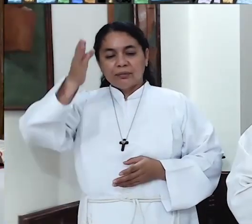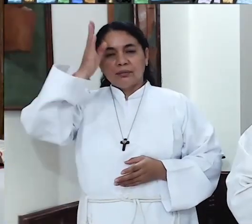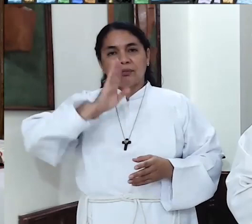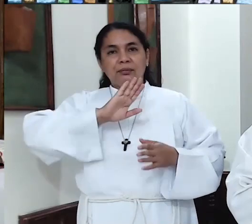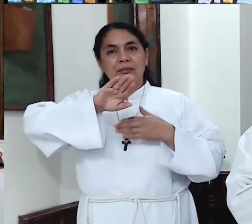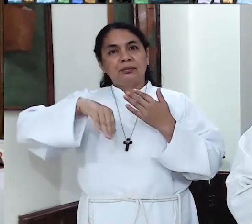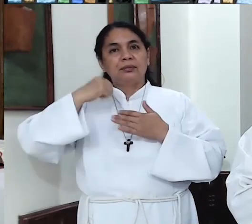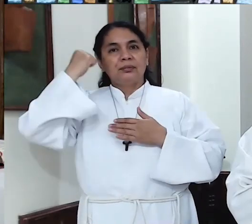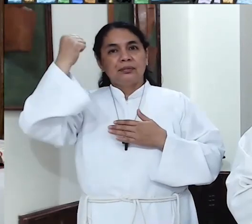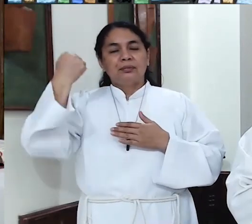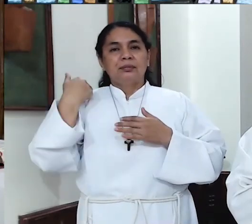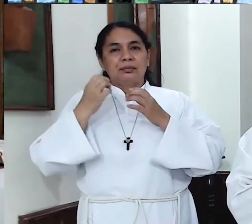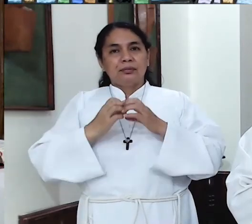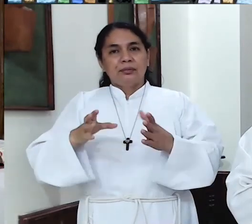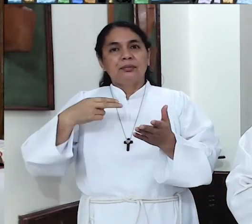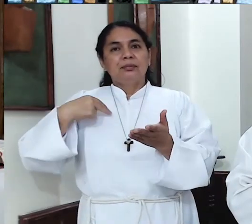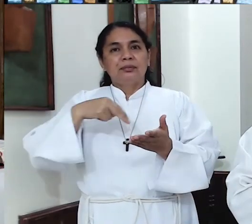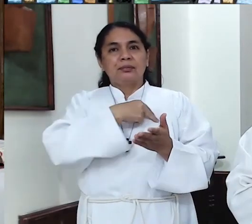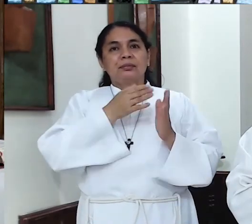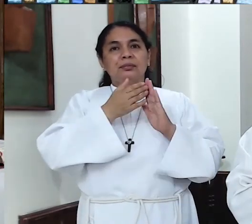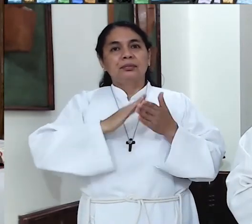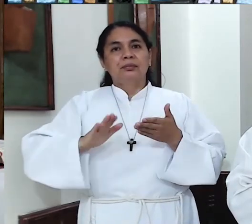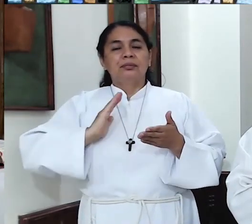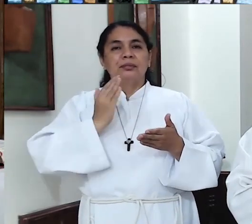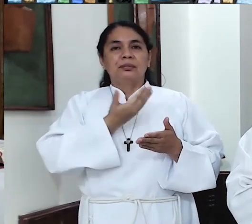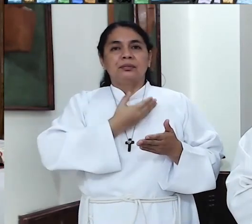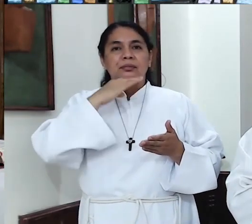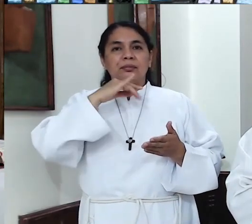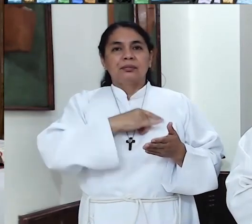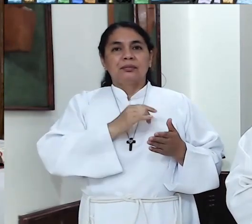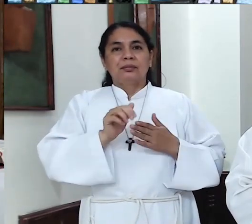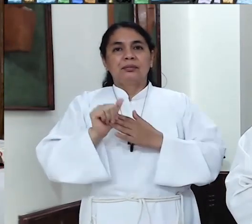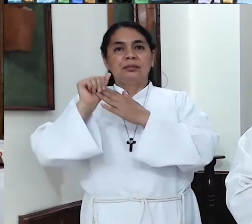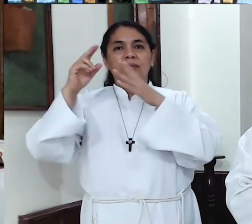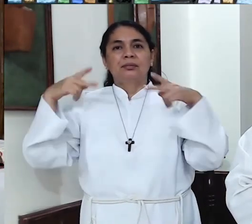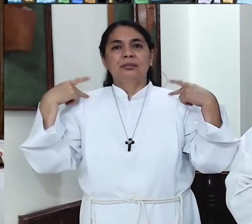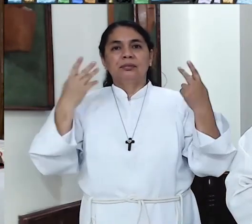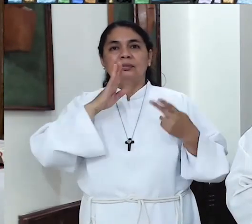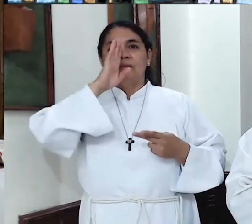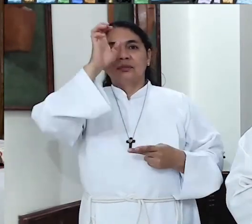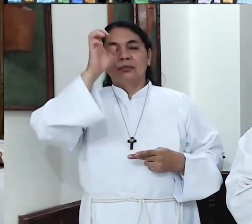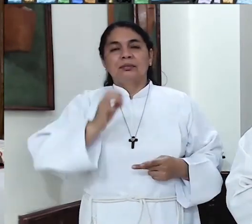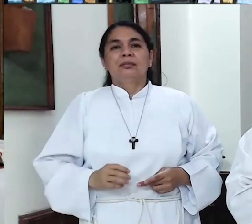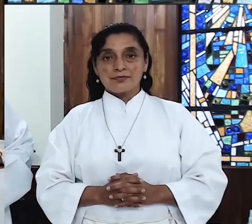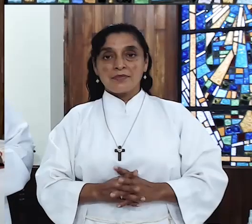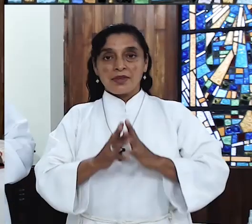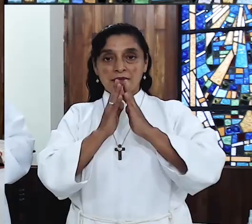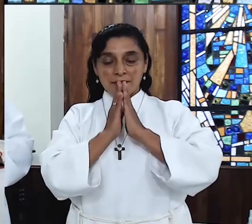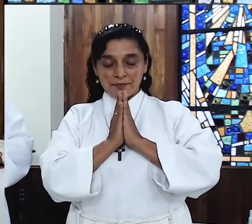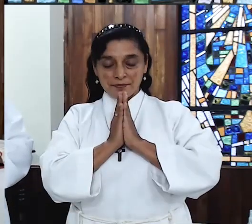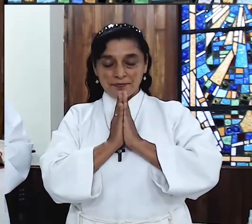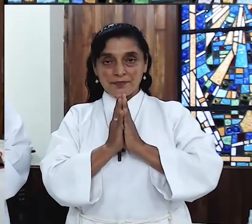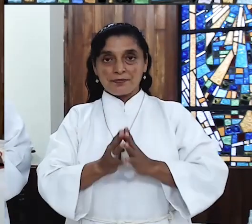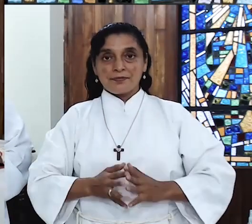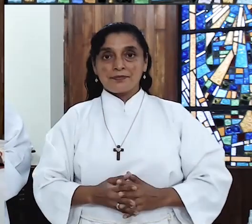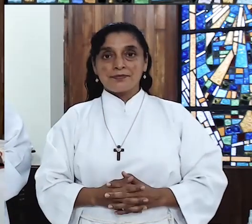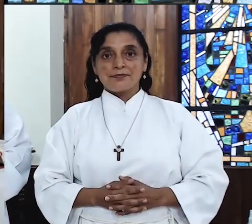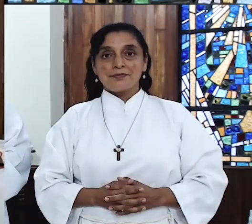Todopoderoso tenga misericordia de nosotros, perdone nuestros pecados y nos lleve a la vida eterna. Amén.